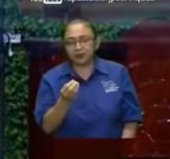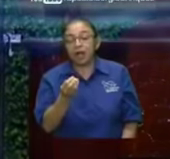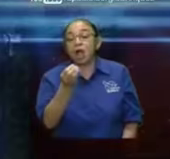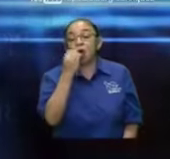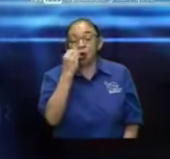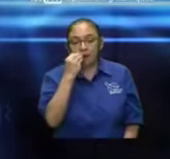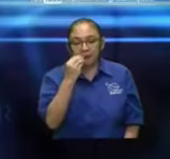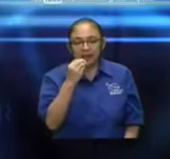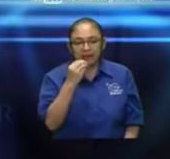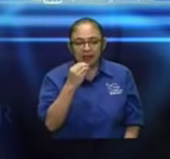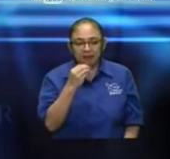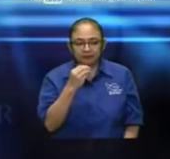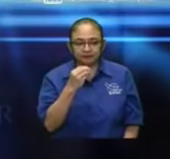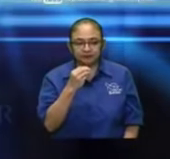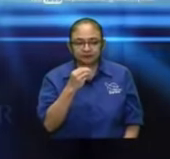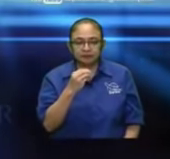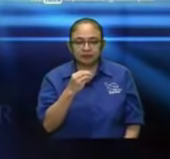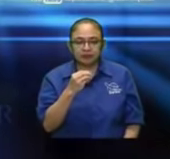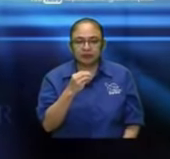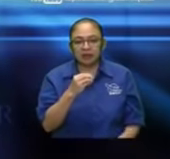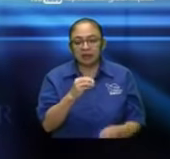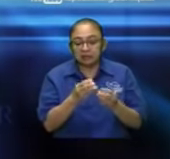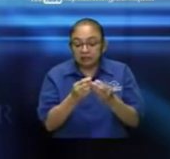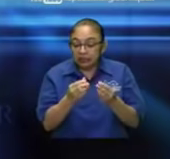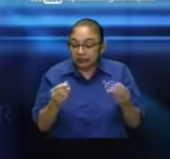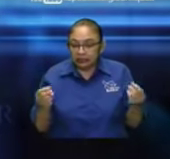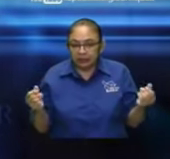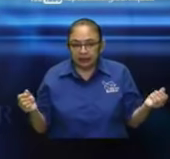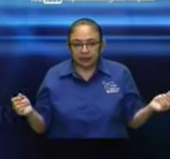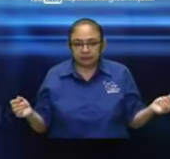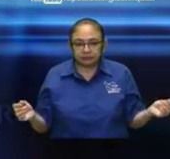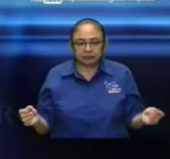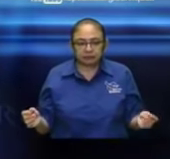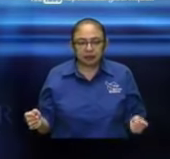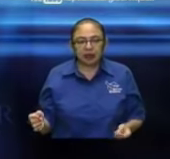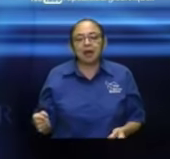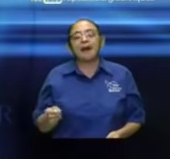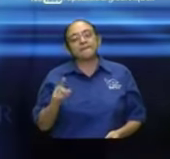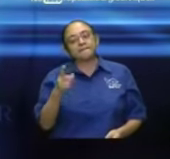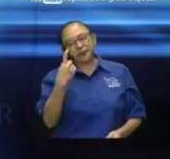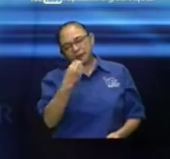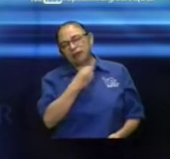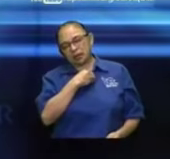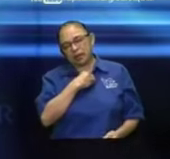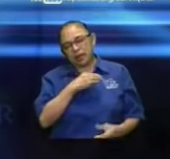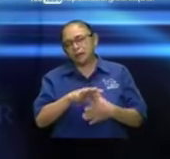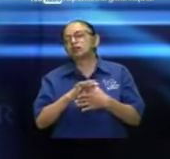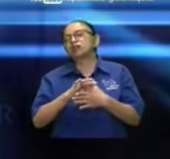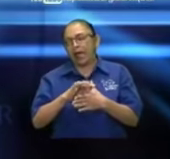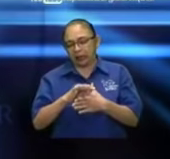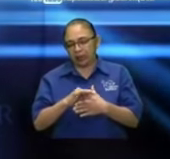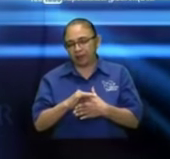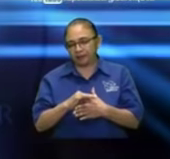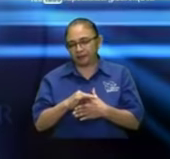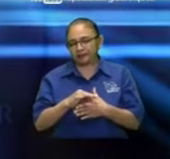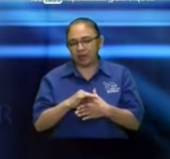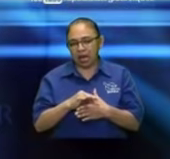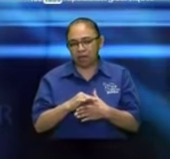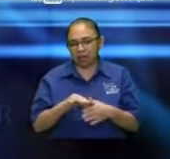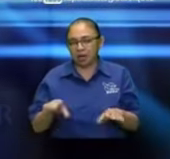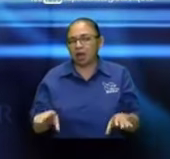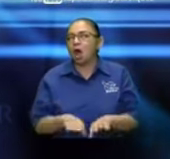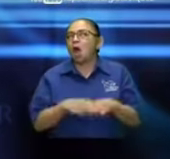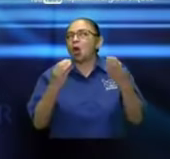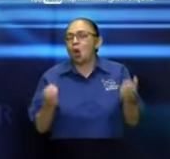aquí está hablando de 5 alimentos. ¿Cómo nos gustaría que nos dieran a comer? Primero carne. Eran carnales. ¿Cómo extrañamos